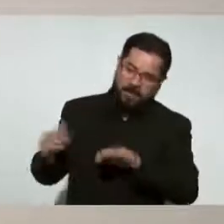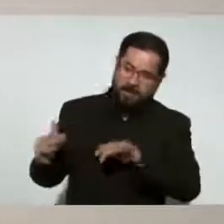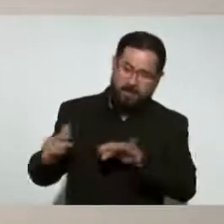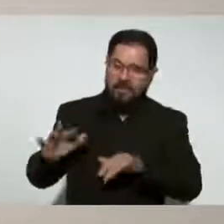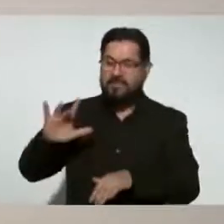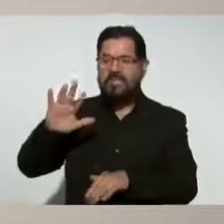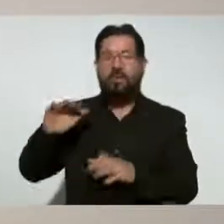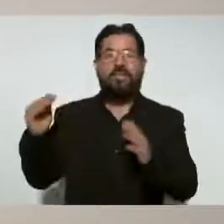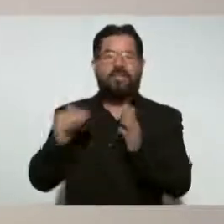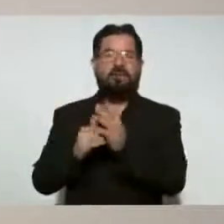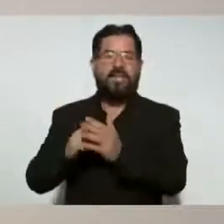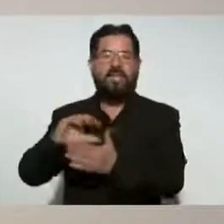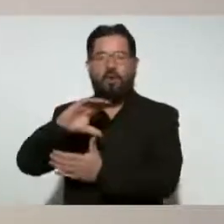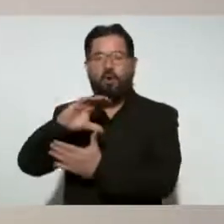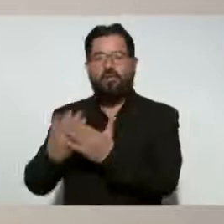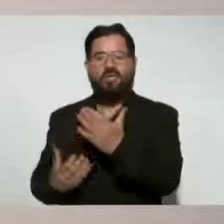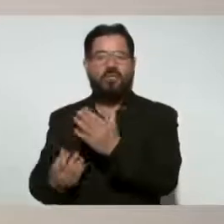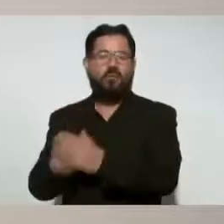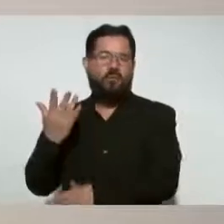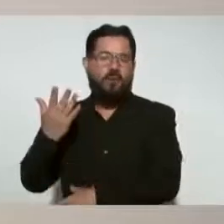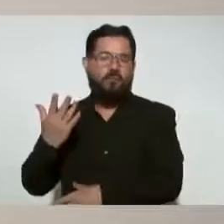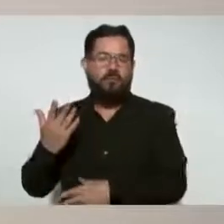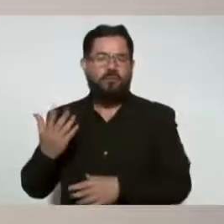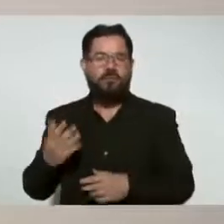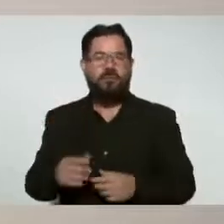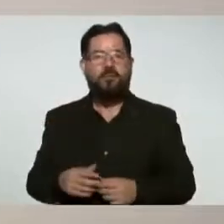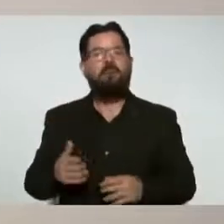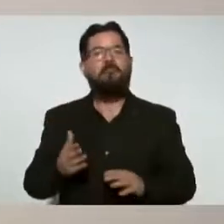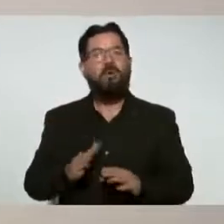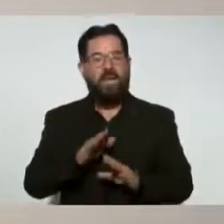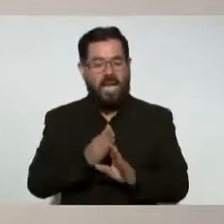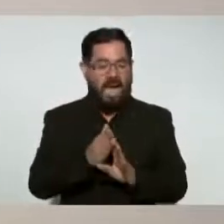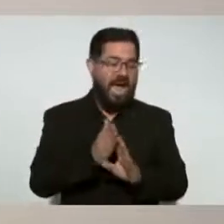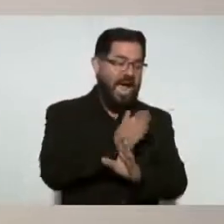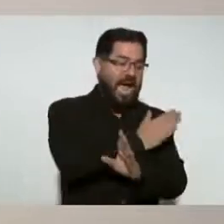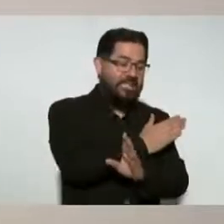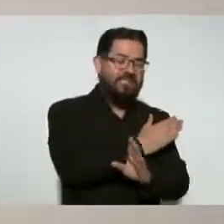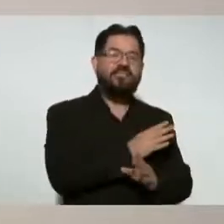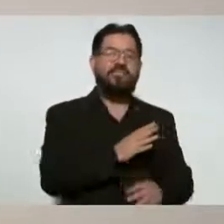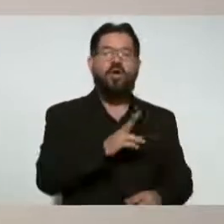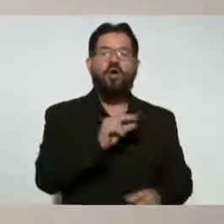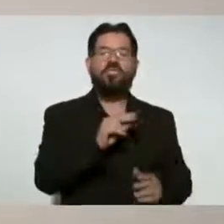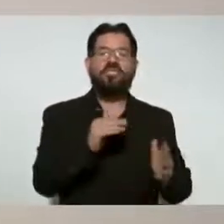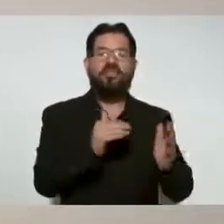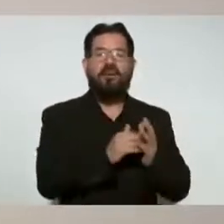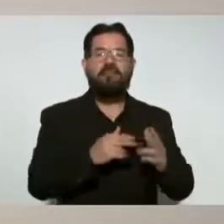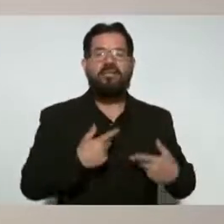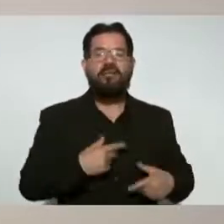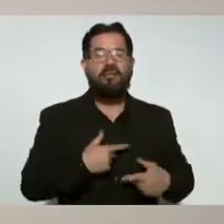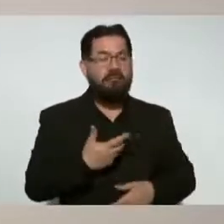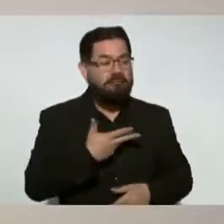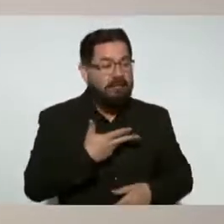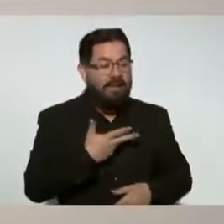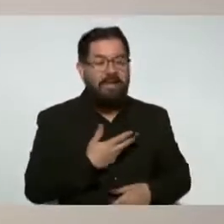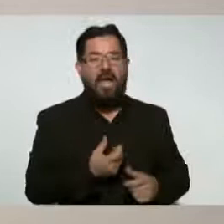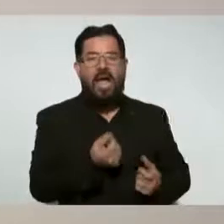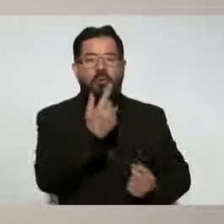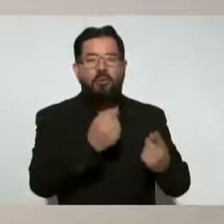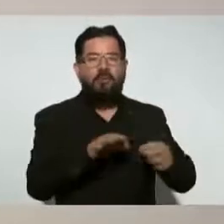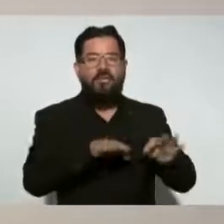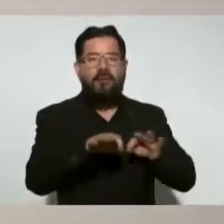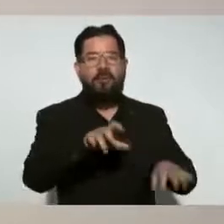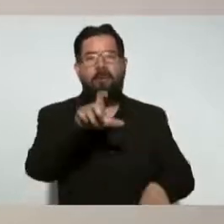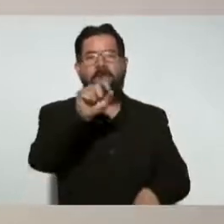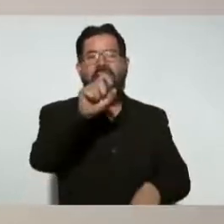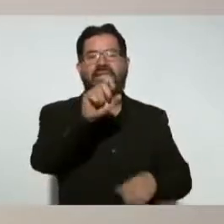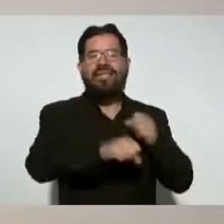todavía 80 mil, habían trabajadores con antigüedad hasta de 20 años, trabajando